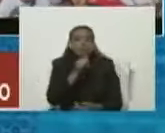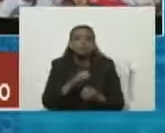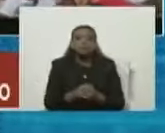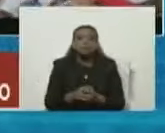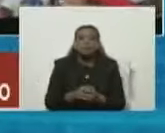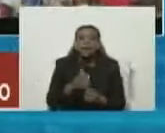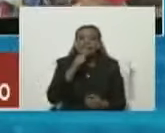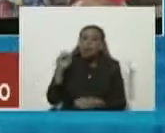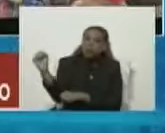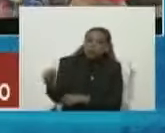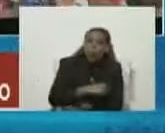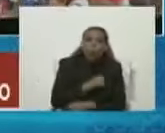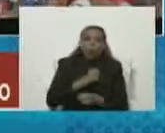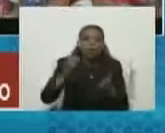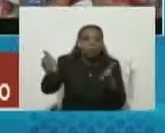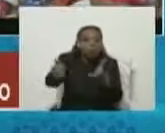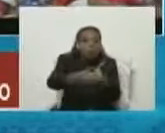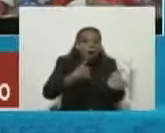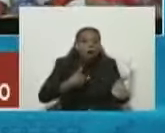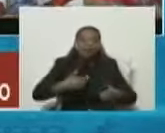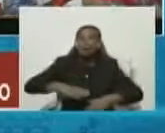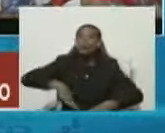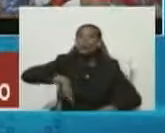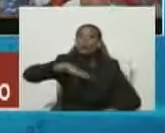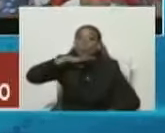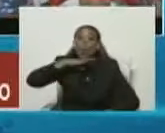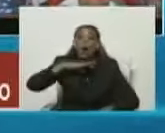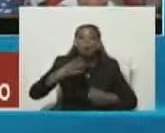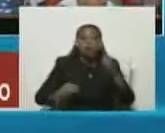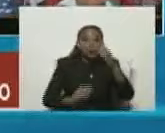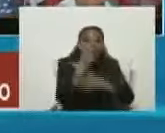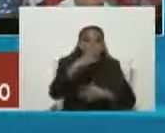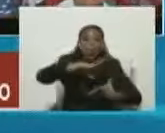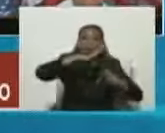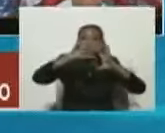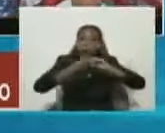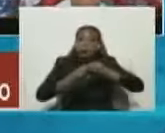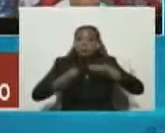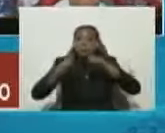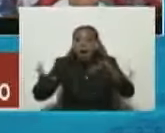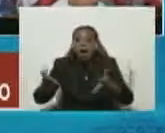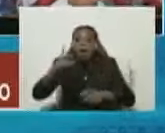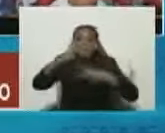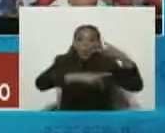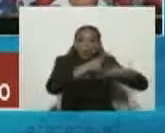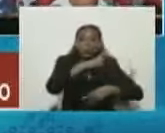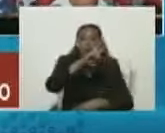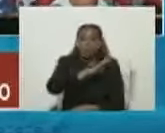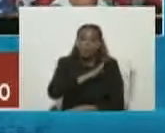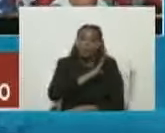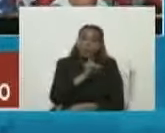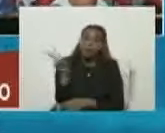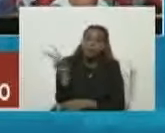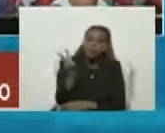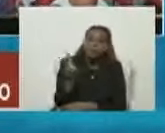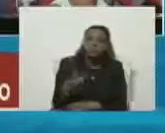¿Quién derrotó el desabastecimiento cuando fundamos los CLAP con producción nacional?